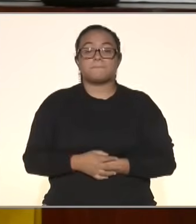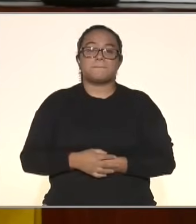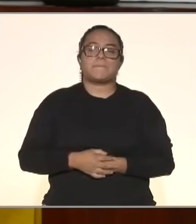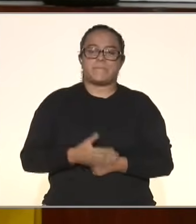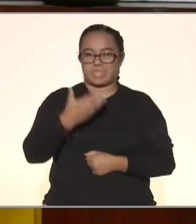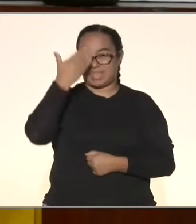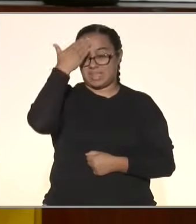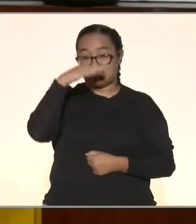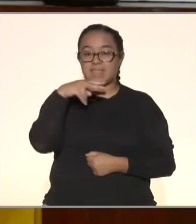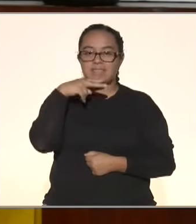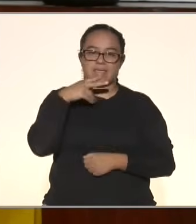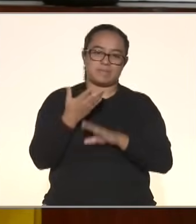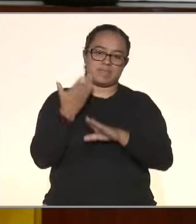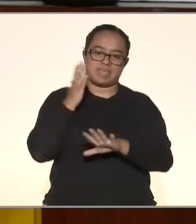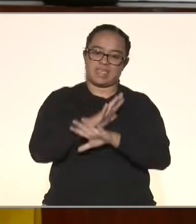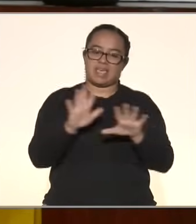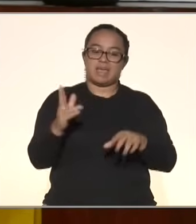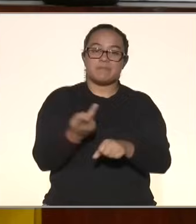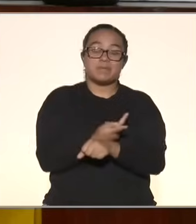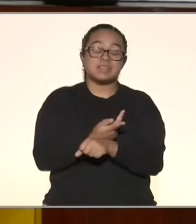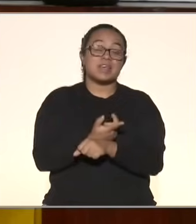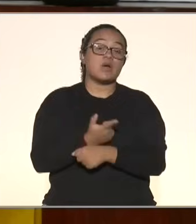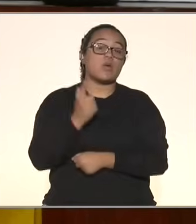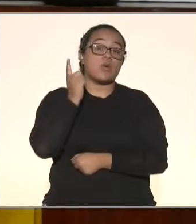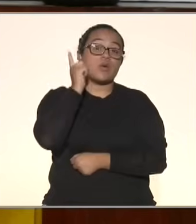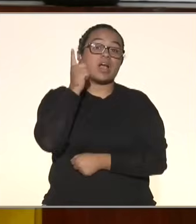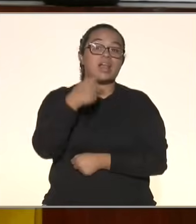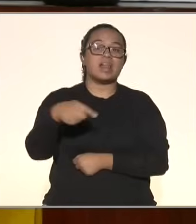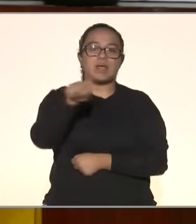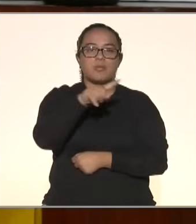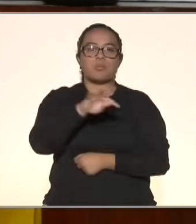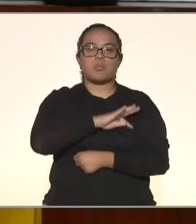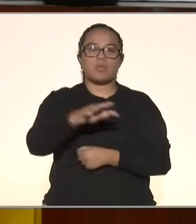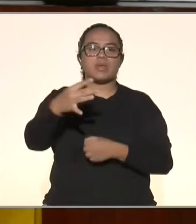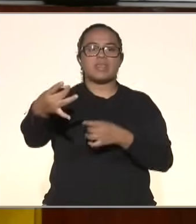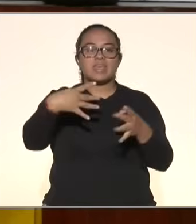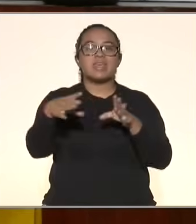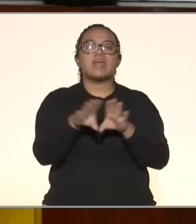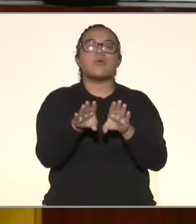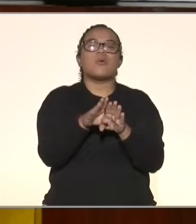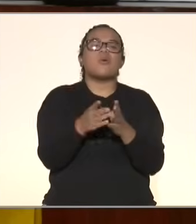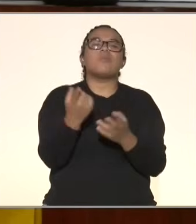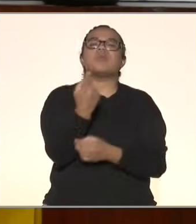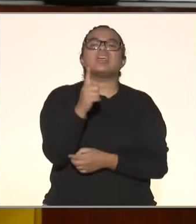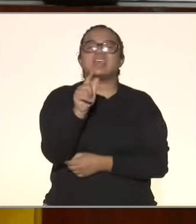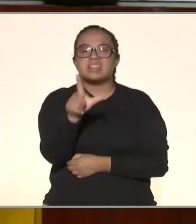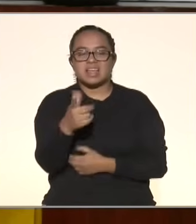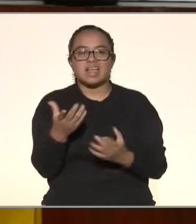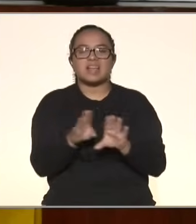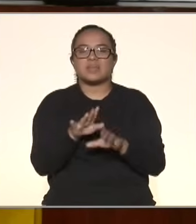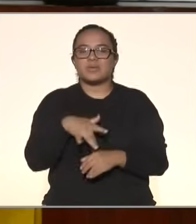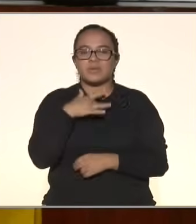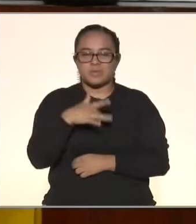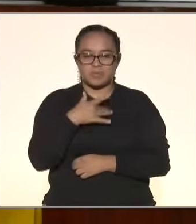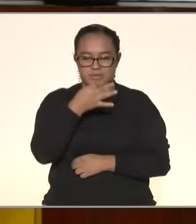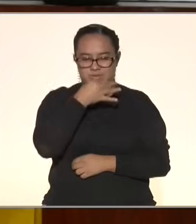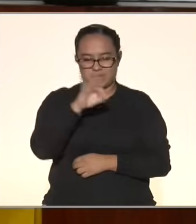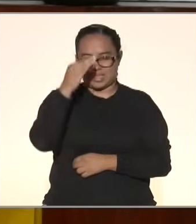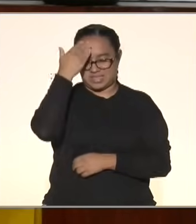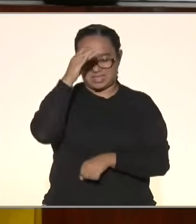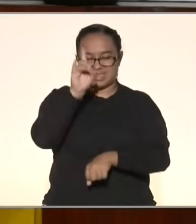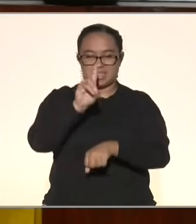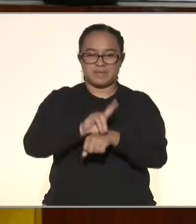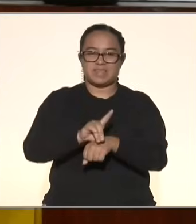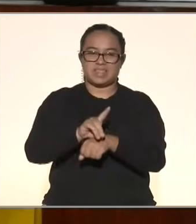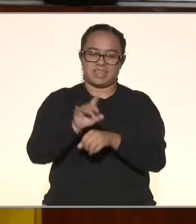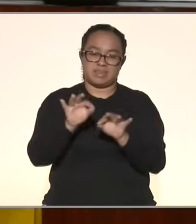la Navidad ya pasó. Me va a encantar saber cómo la pasaron, cómo les fue en estas fiestas tan importantes. Pero el día de hoy